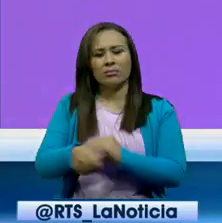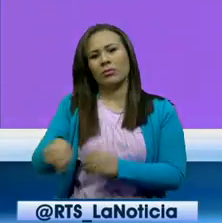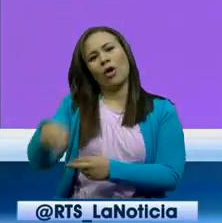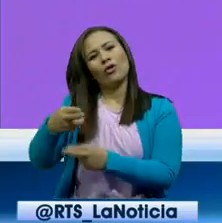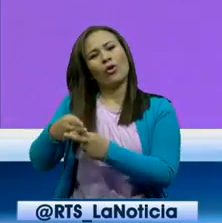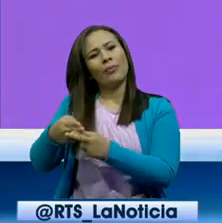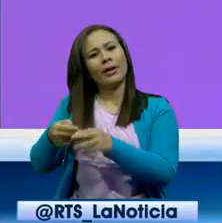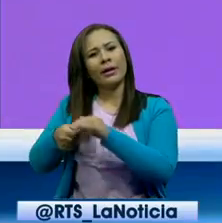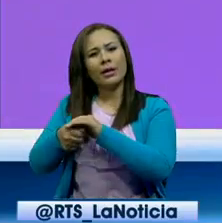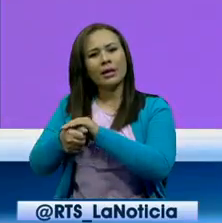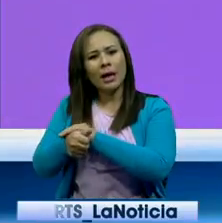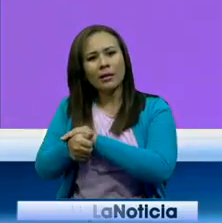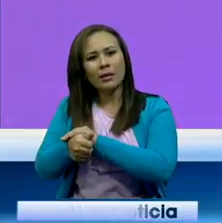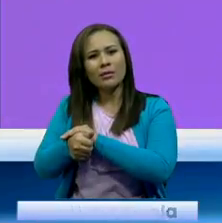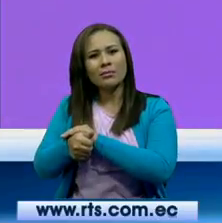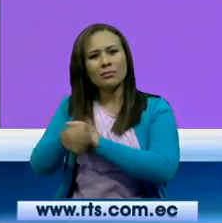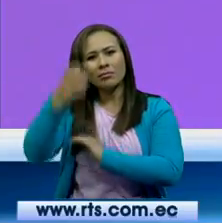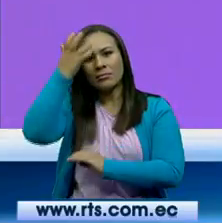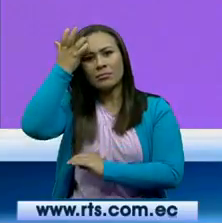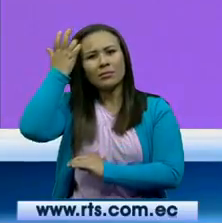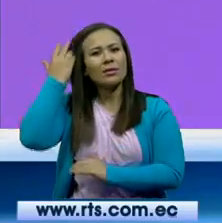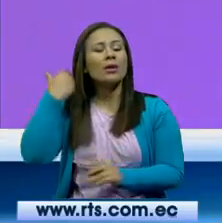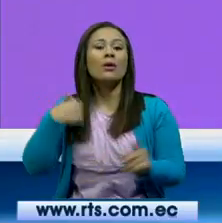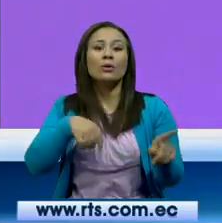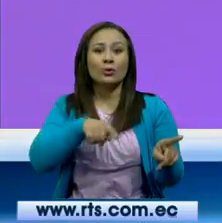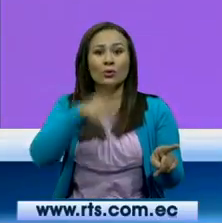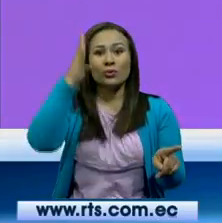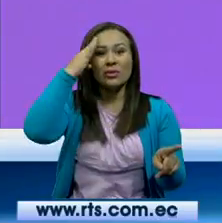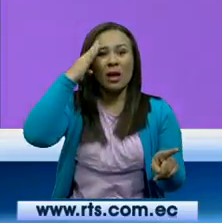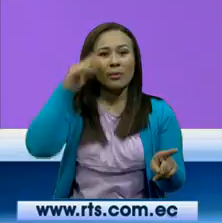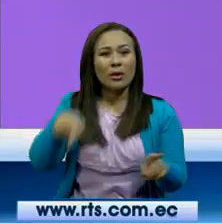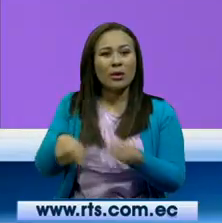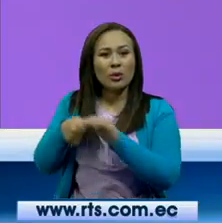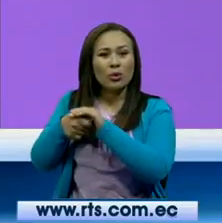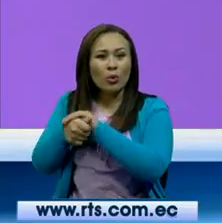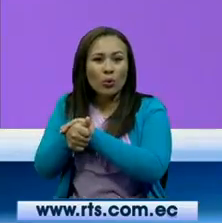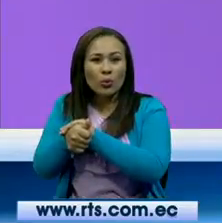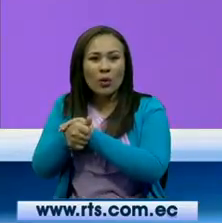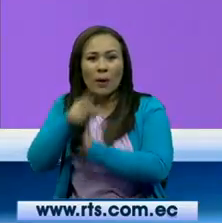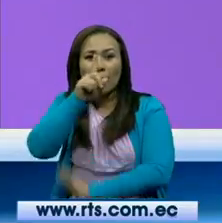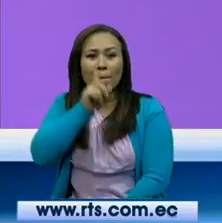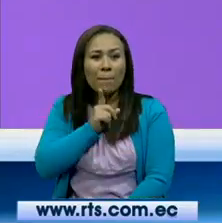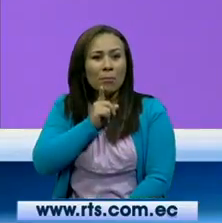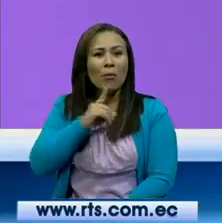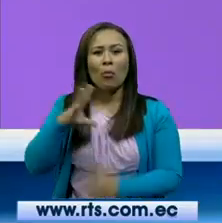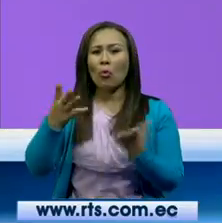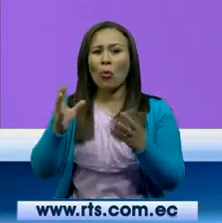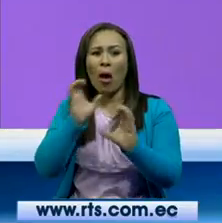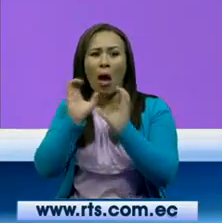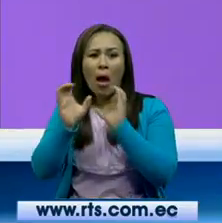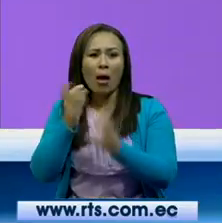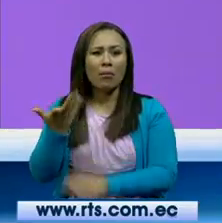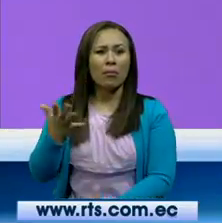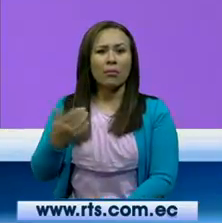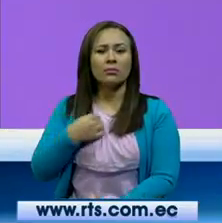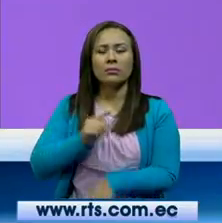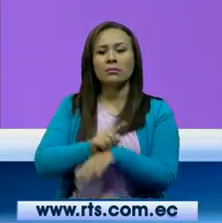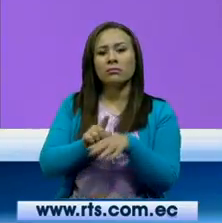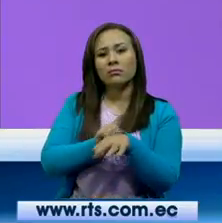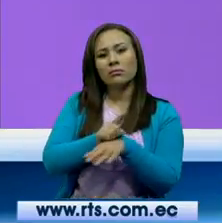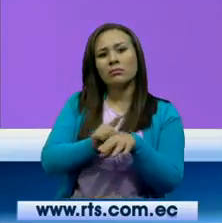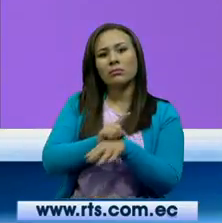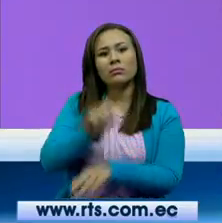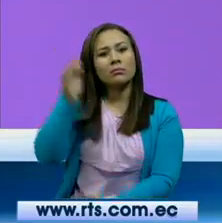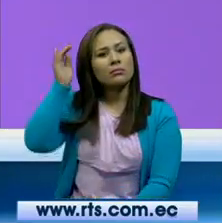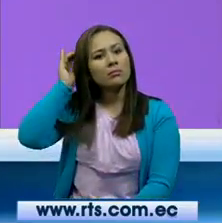tú sabes los silenciosos que son las tortugas roberto sabes yo pasaba horas con mi